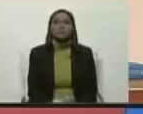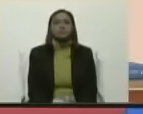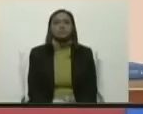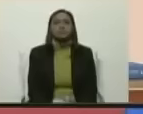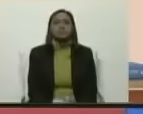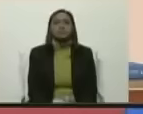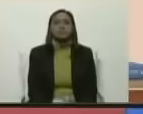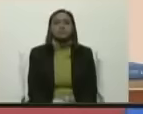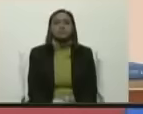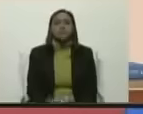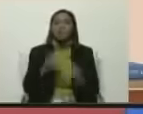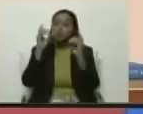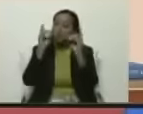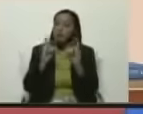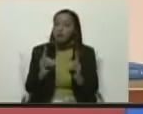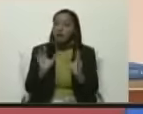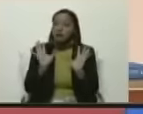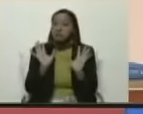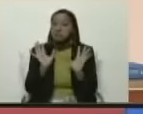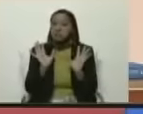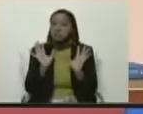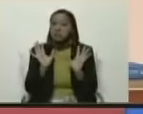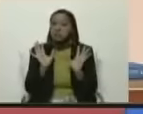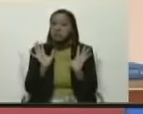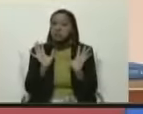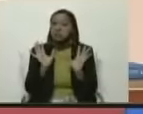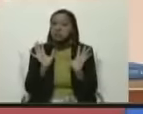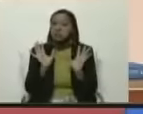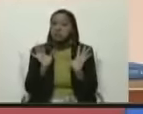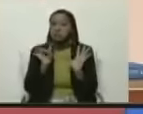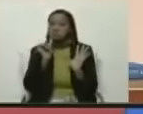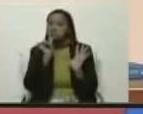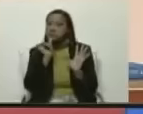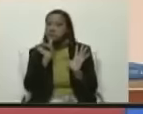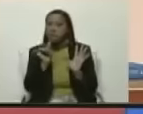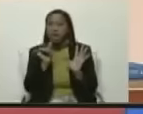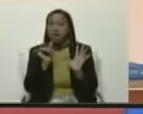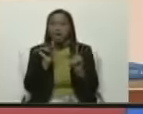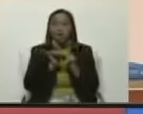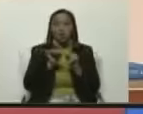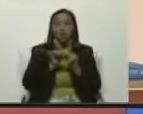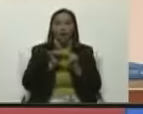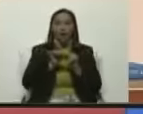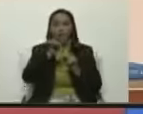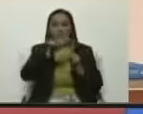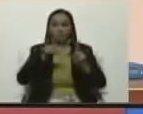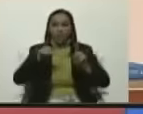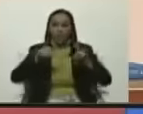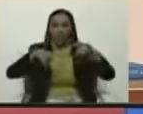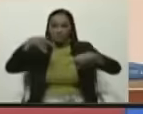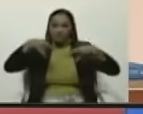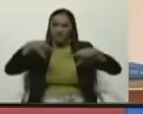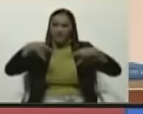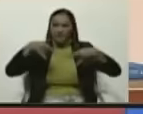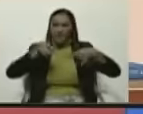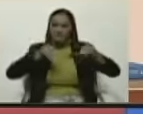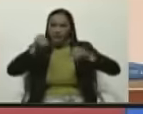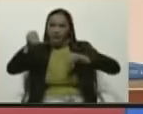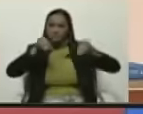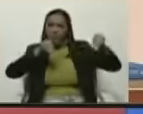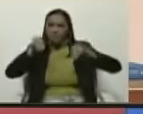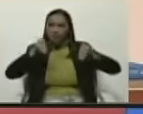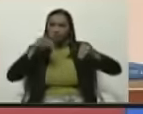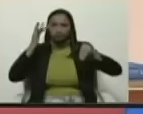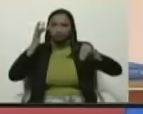No toma decisiones, lo manejan como un títere, le dan su cuerdita de vez en cuando,